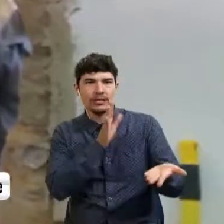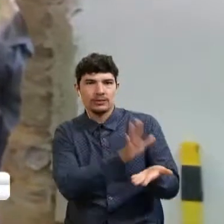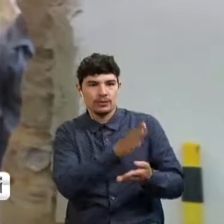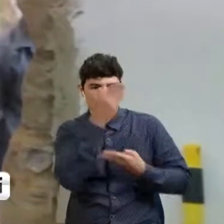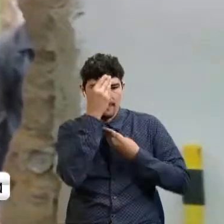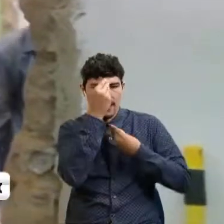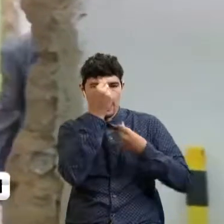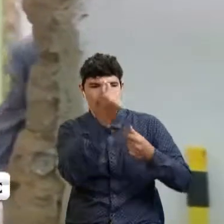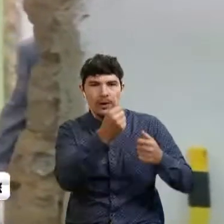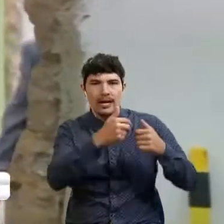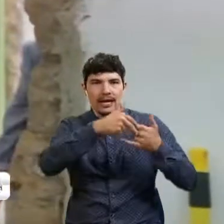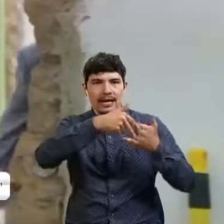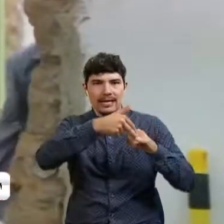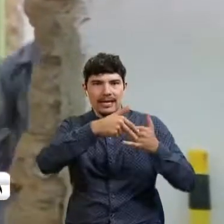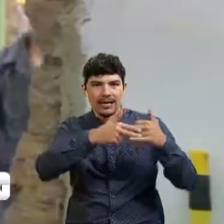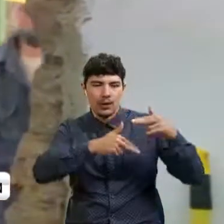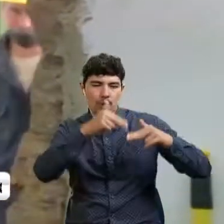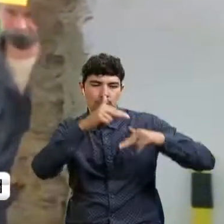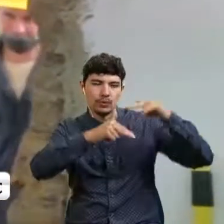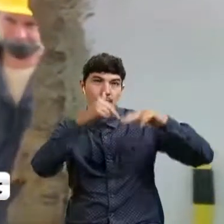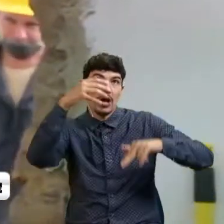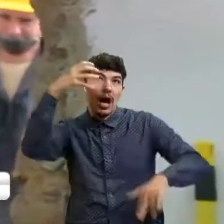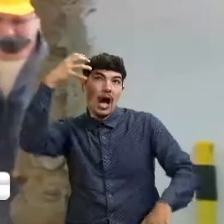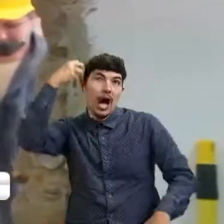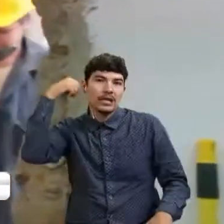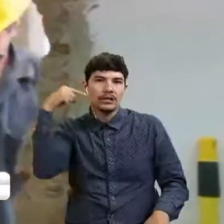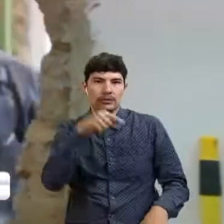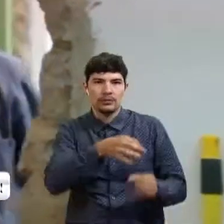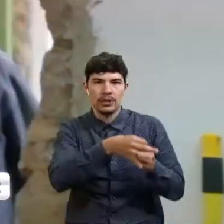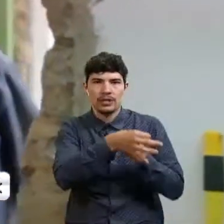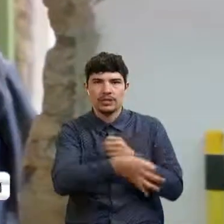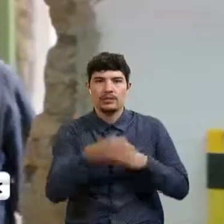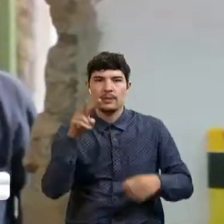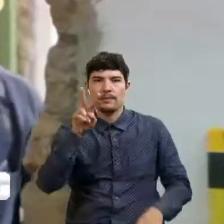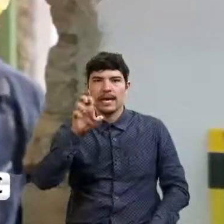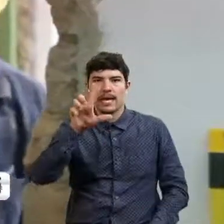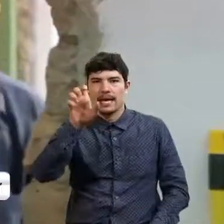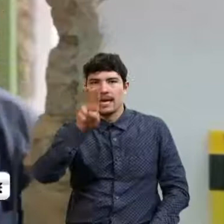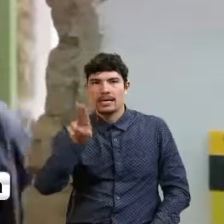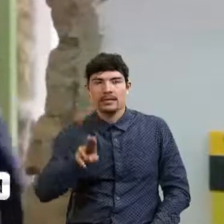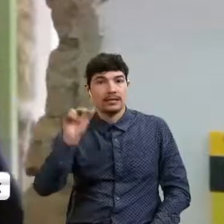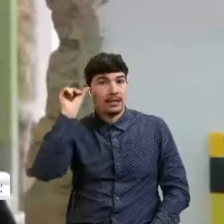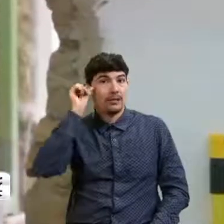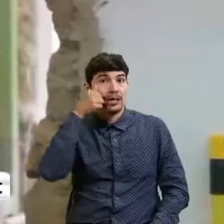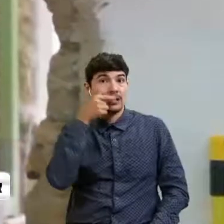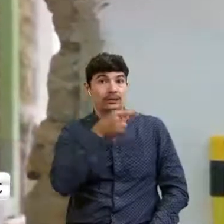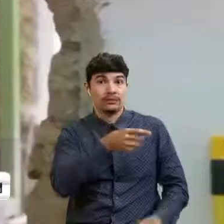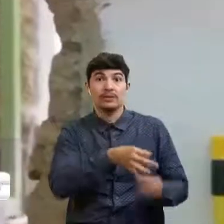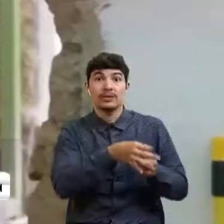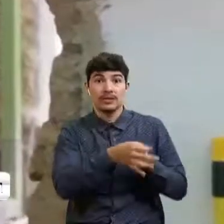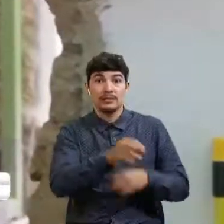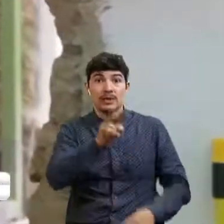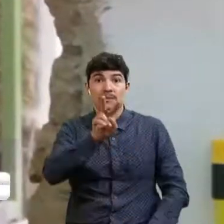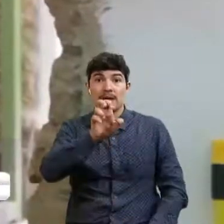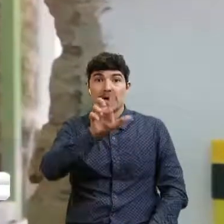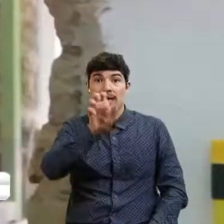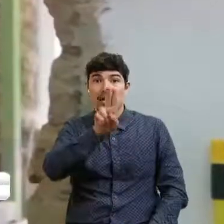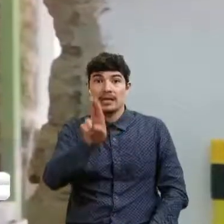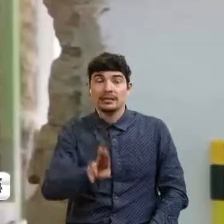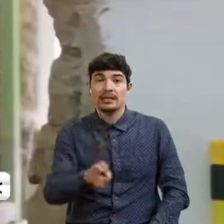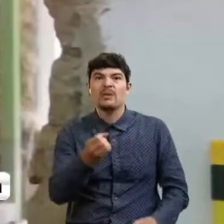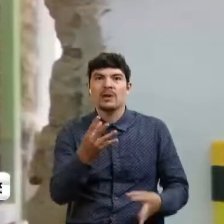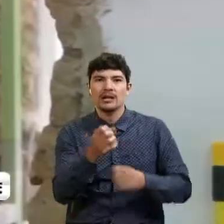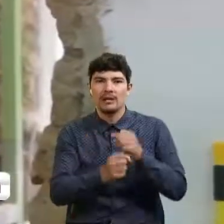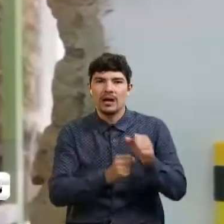arquitectónicos coloniales del municipio de vélez de recordar que el municipio les tiene más de 470 años